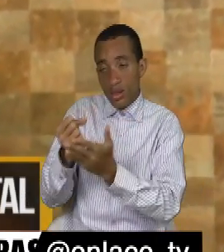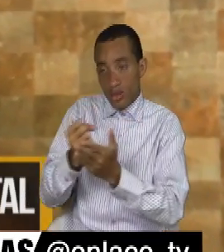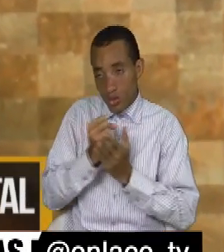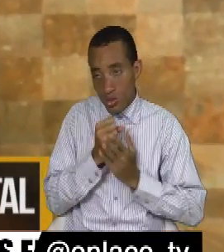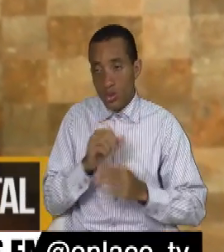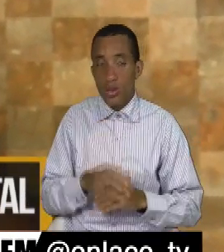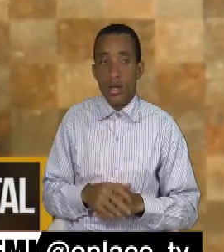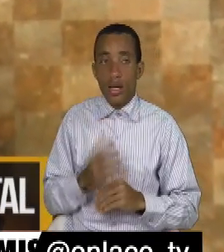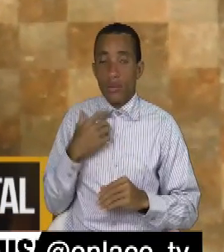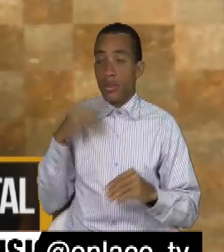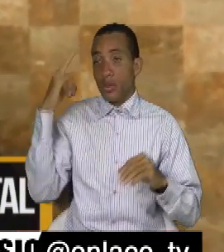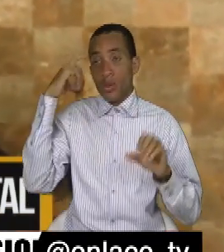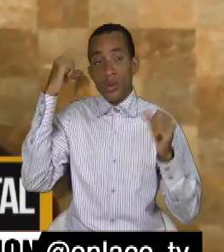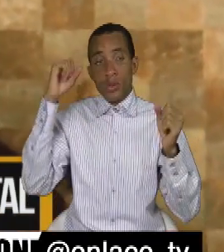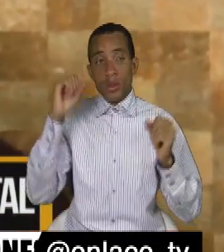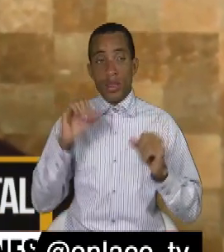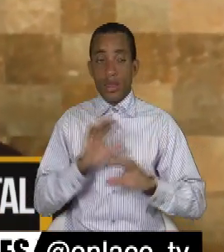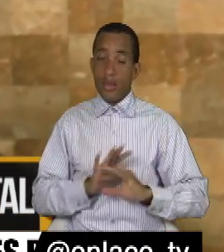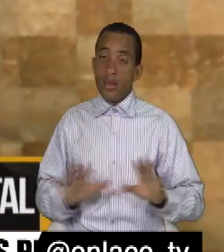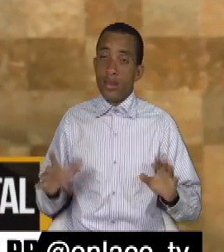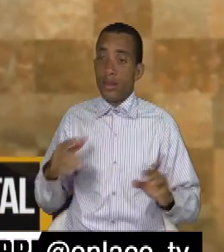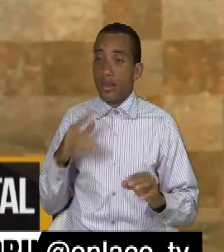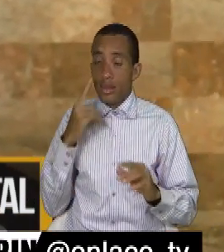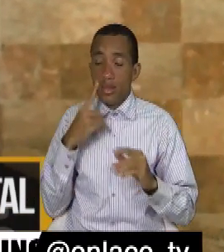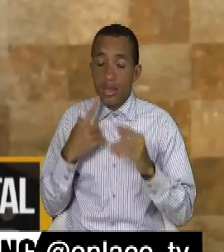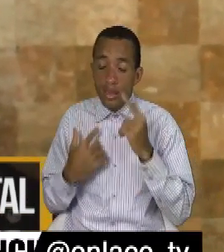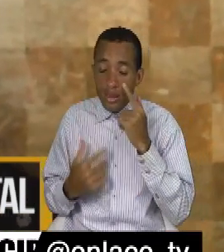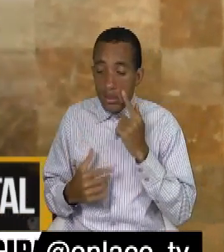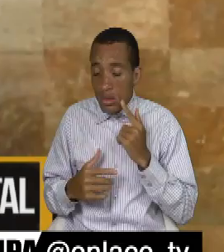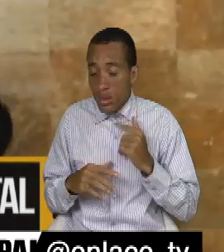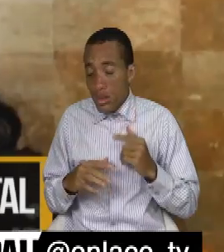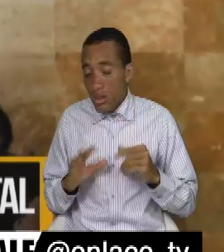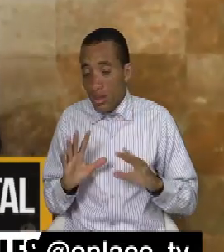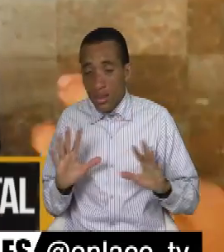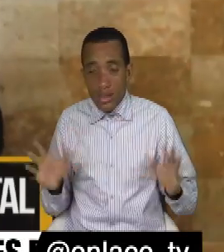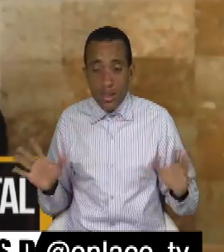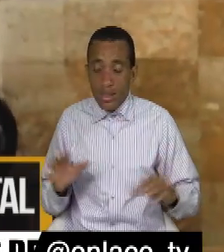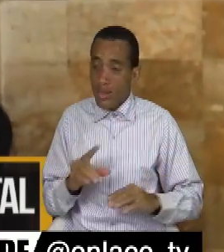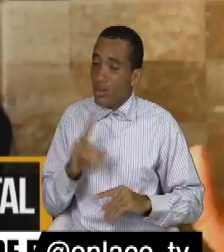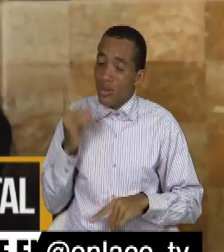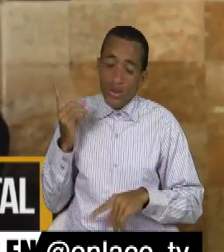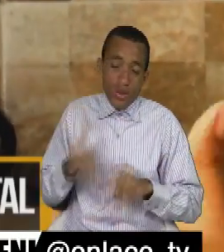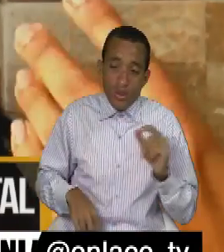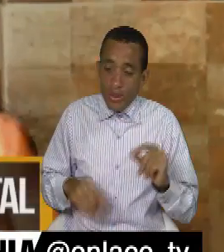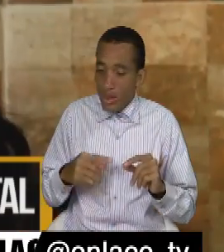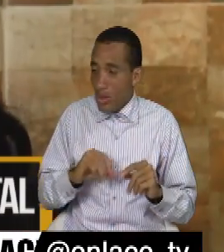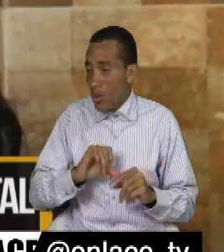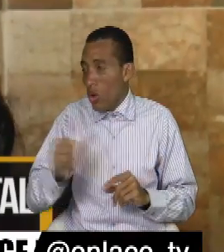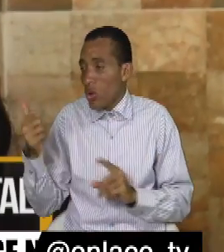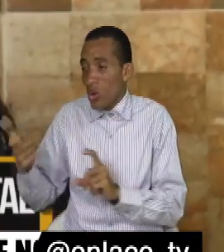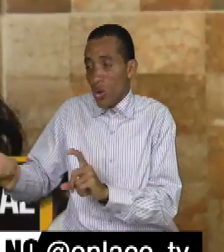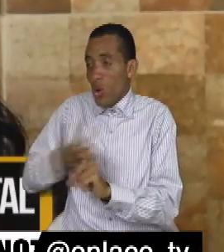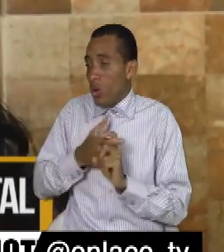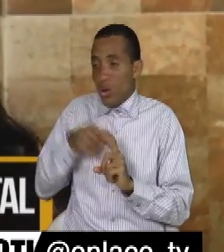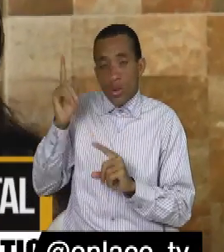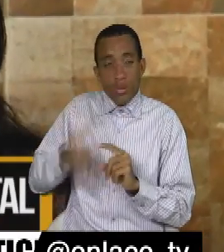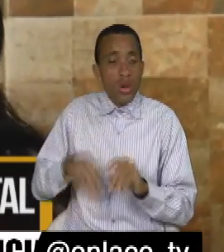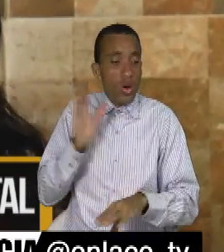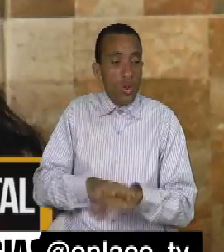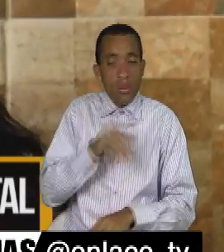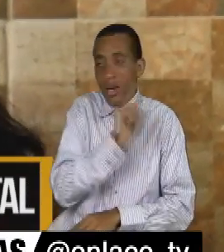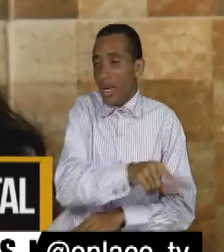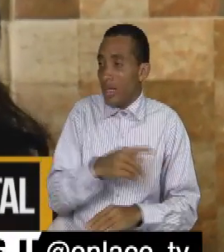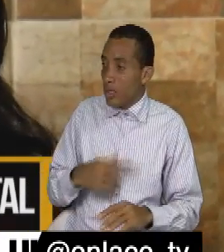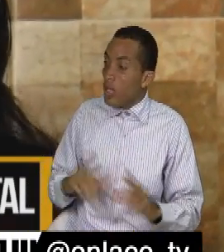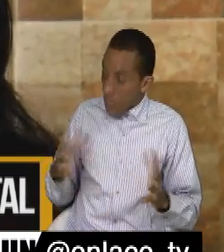estoy desesperada ya. No tengo vida. No puedo rehacer mi vida con nadie por culpa de él.